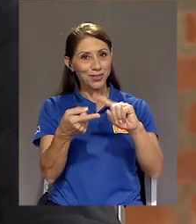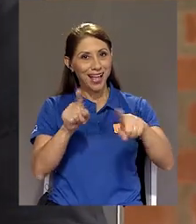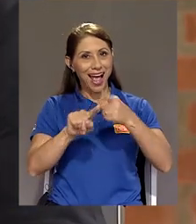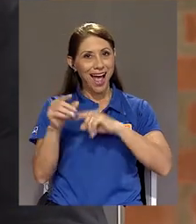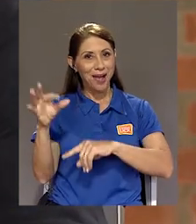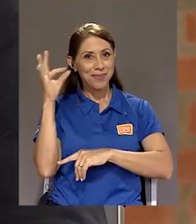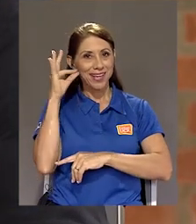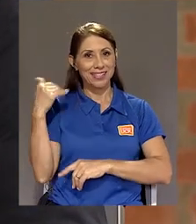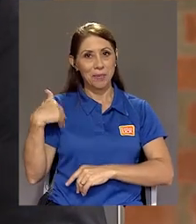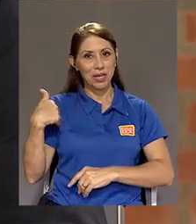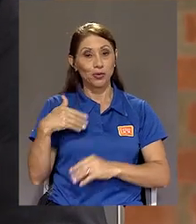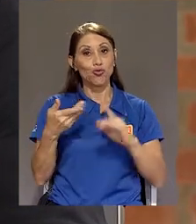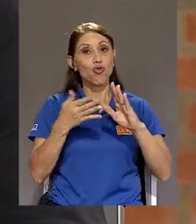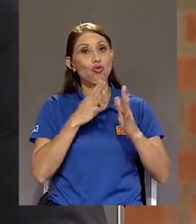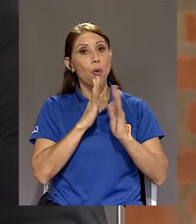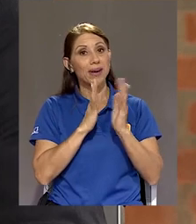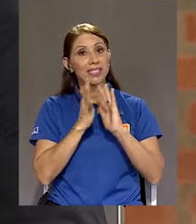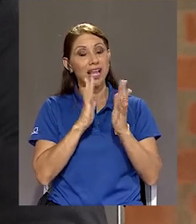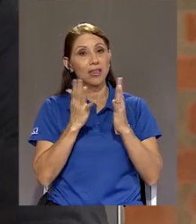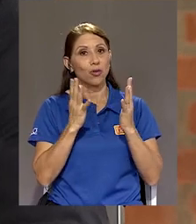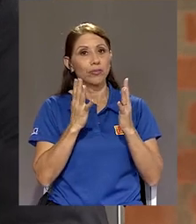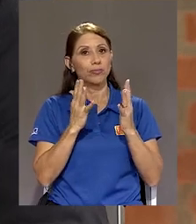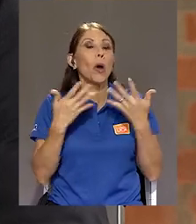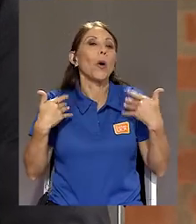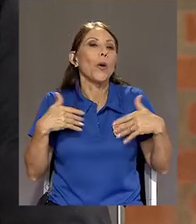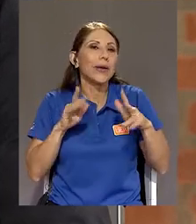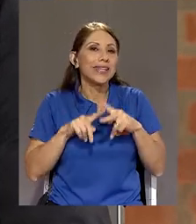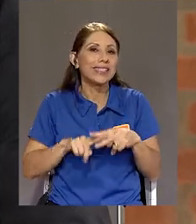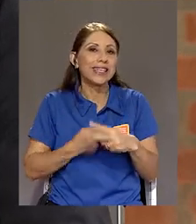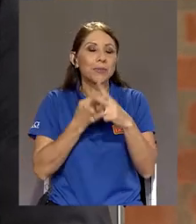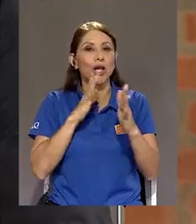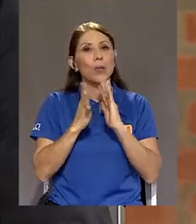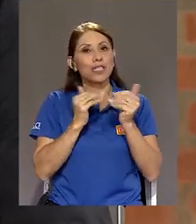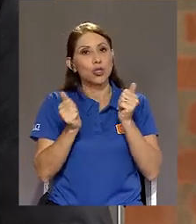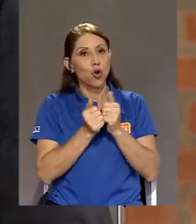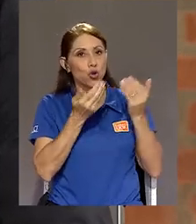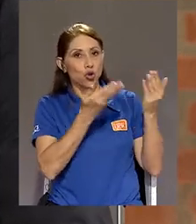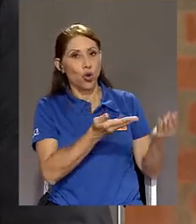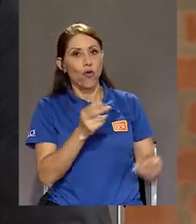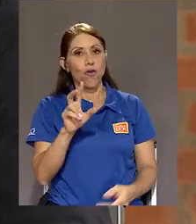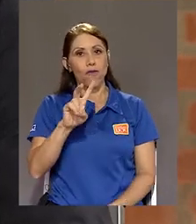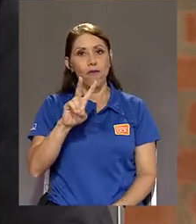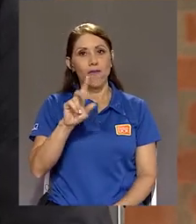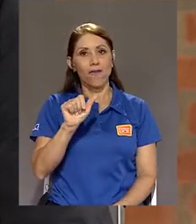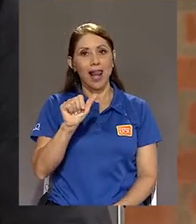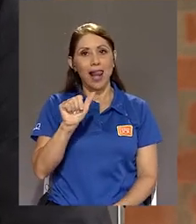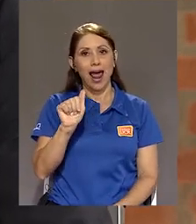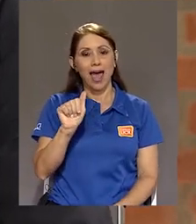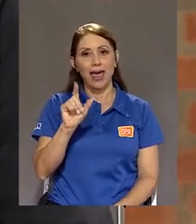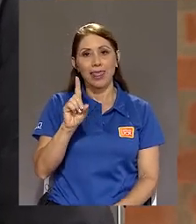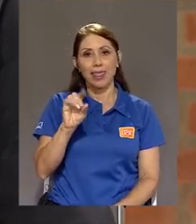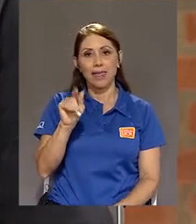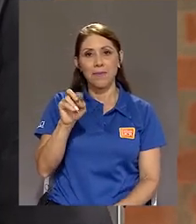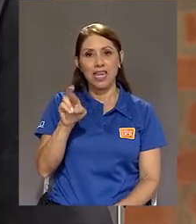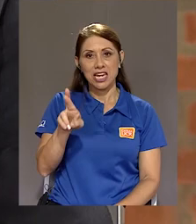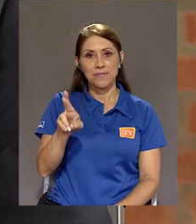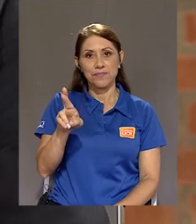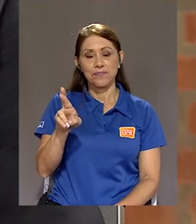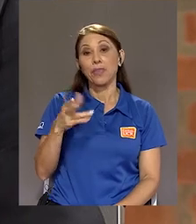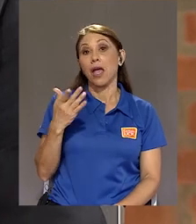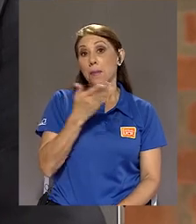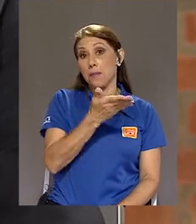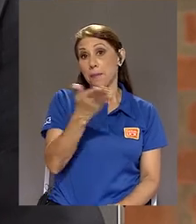Continuamos, amigas y amigos, conversando. Hoy iniciamos la conversación con don Vladimir, y tal vez para